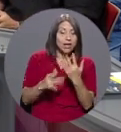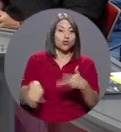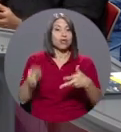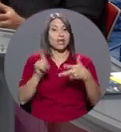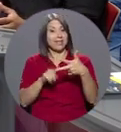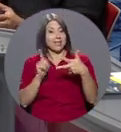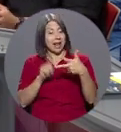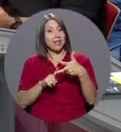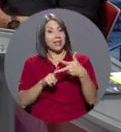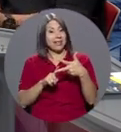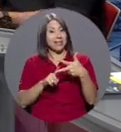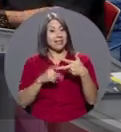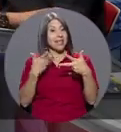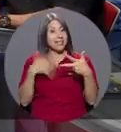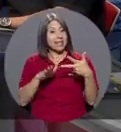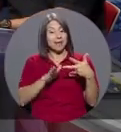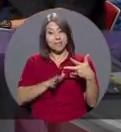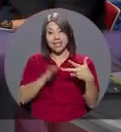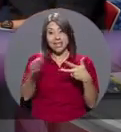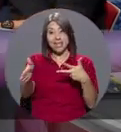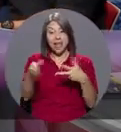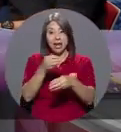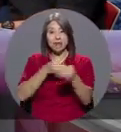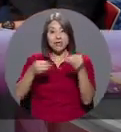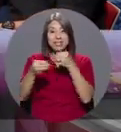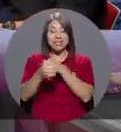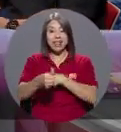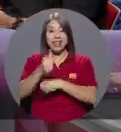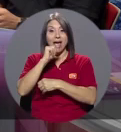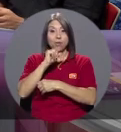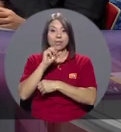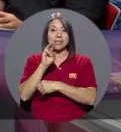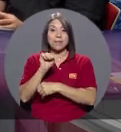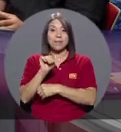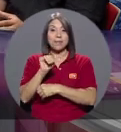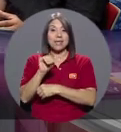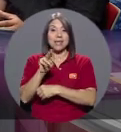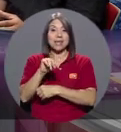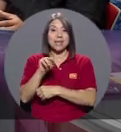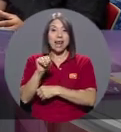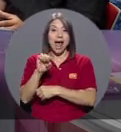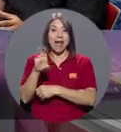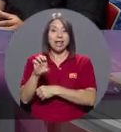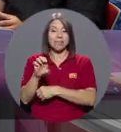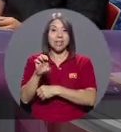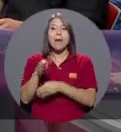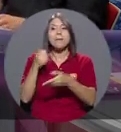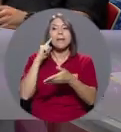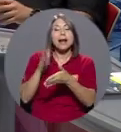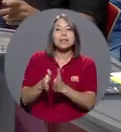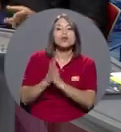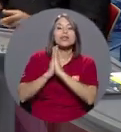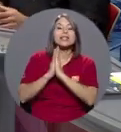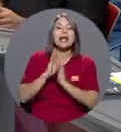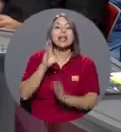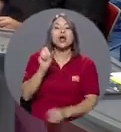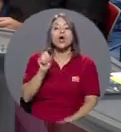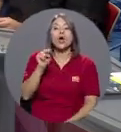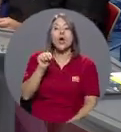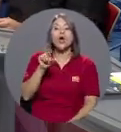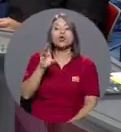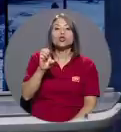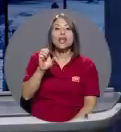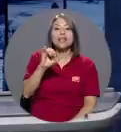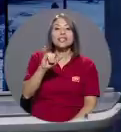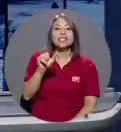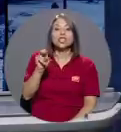técnicos, y finalmente con eso ya puedes ir a la Oficina de Aguas del MINAE a solicitar una concesión. Una concesión es un espacio de agua